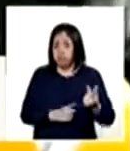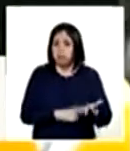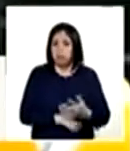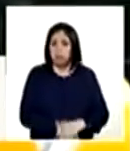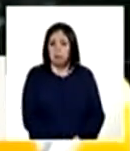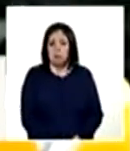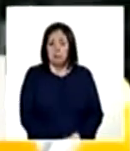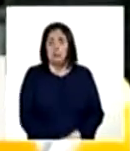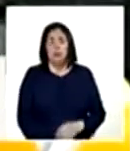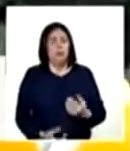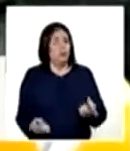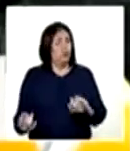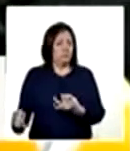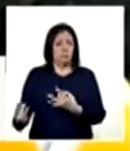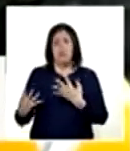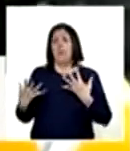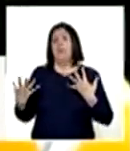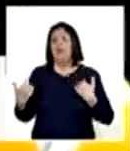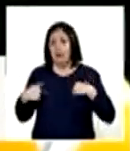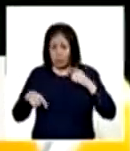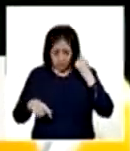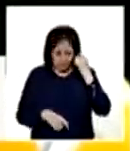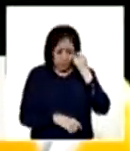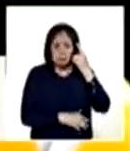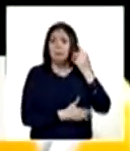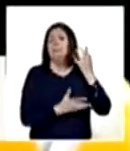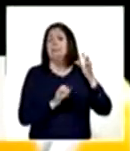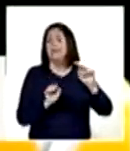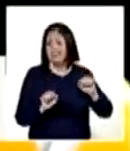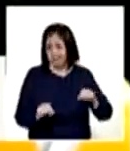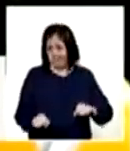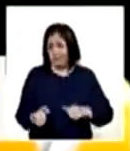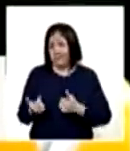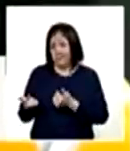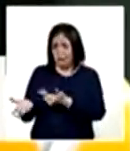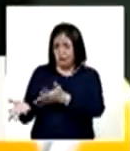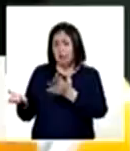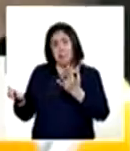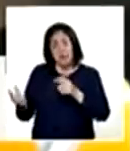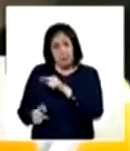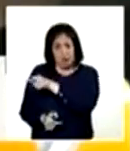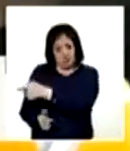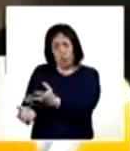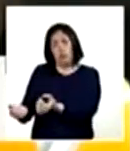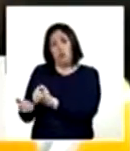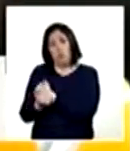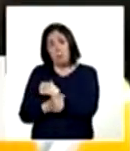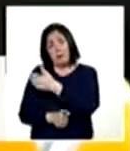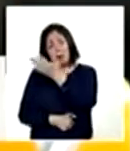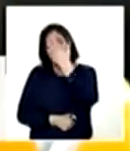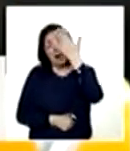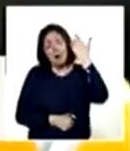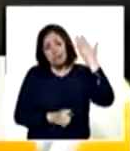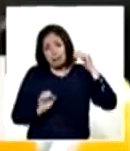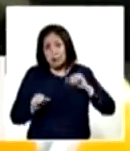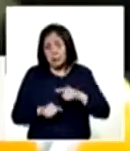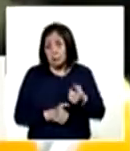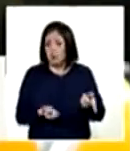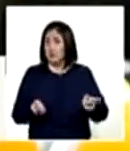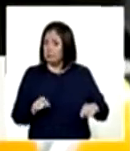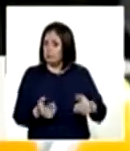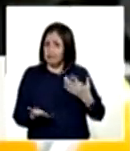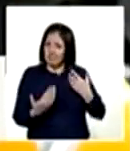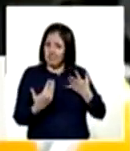Si tú me odias, quedaré yo convencido que me amaste mi bien. Cuando se habla de